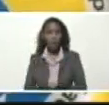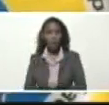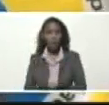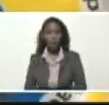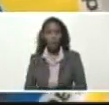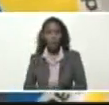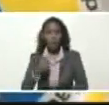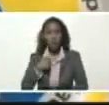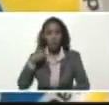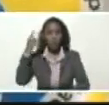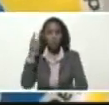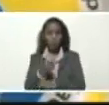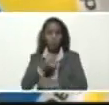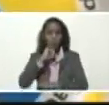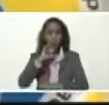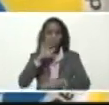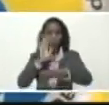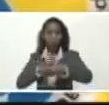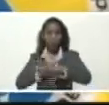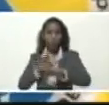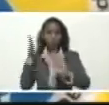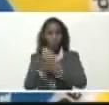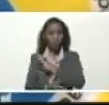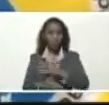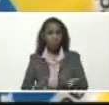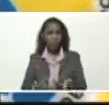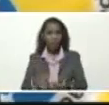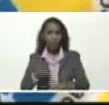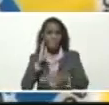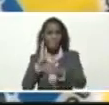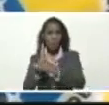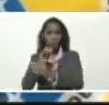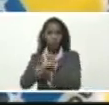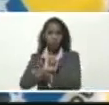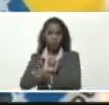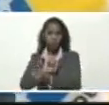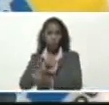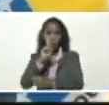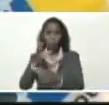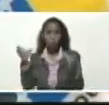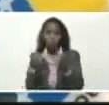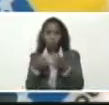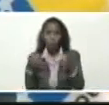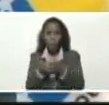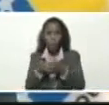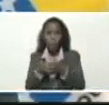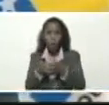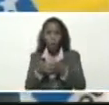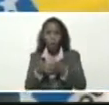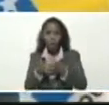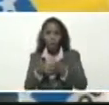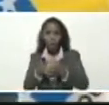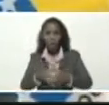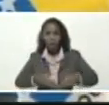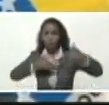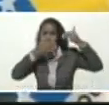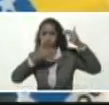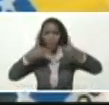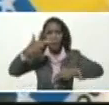debo informar sobre la neutralización de un grupo terrorista